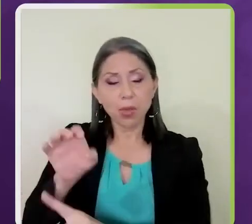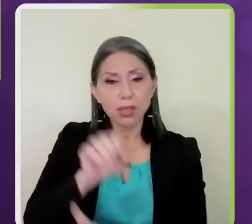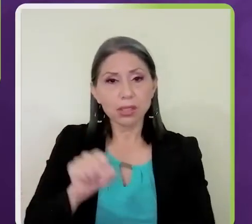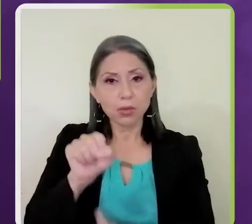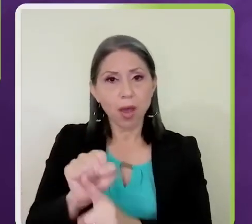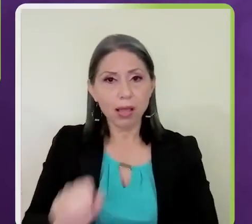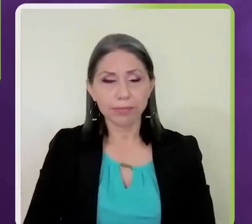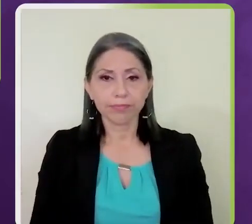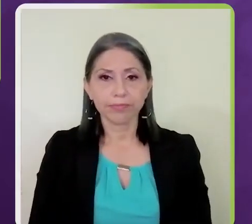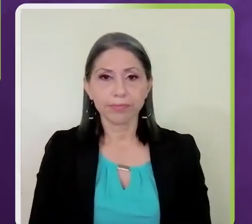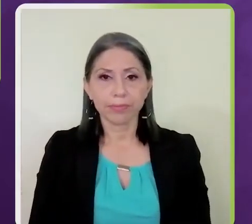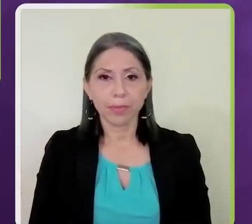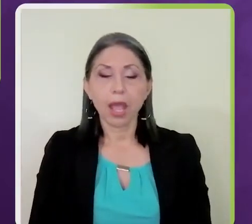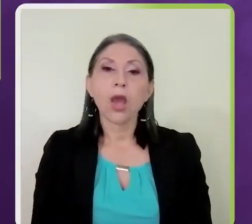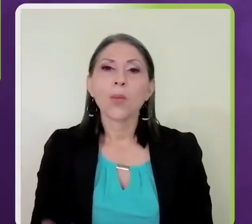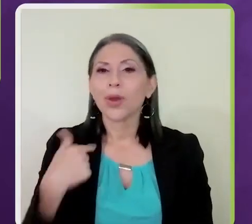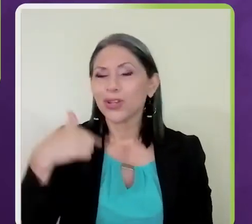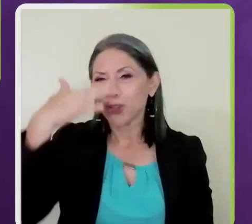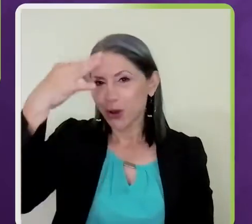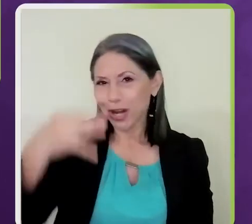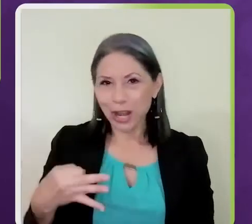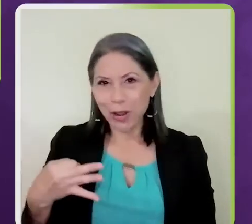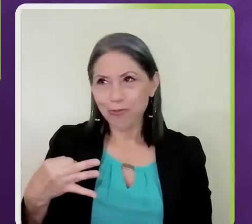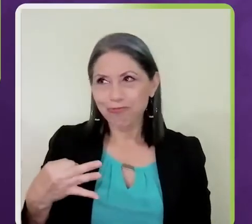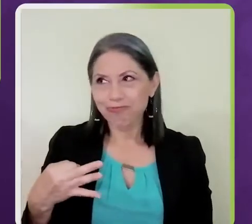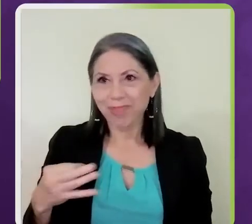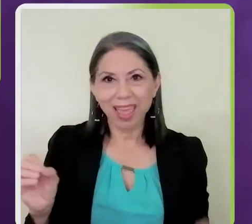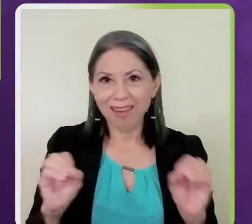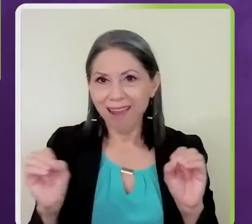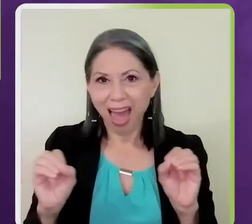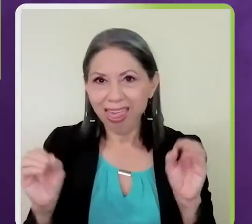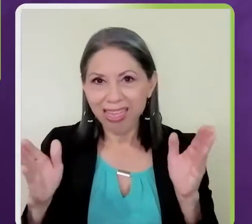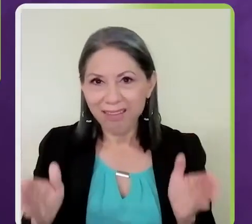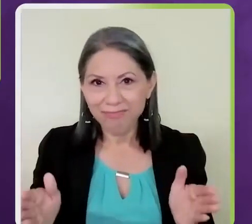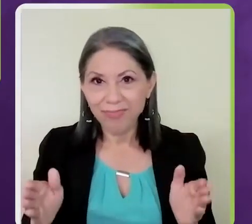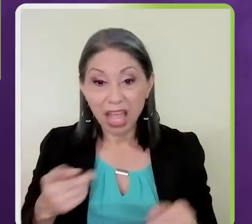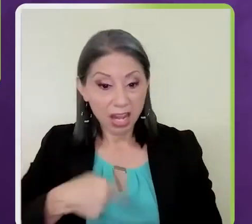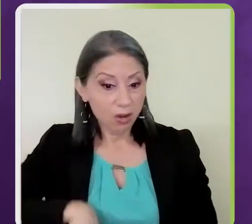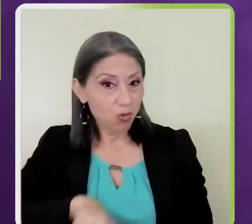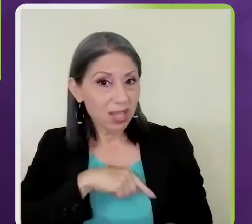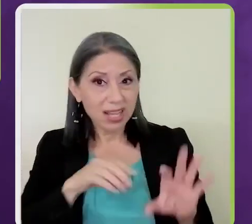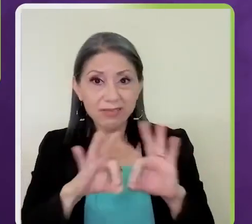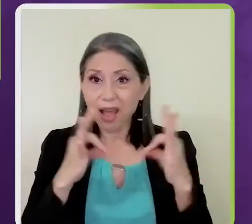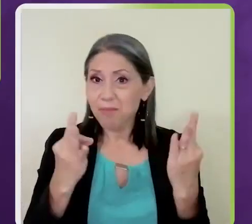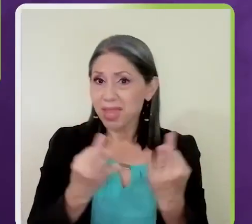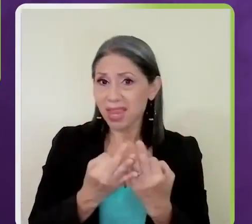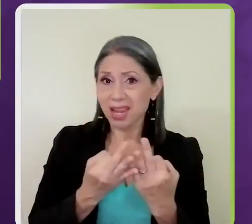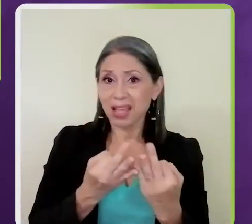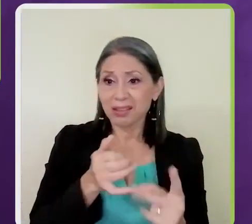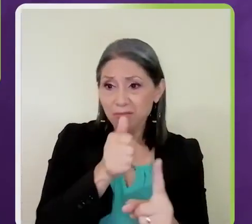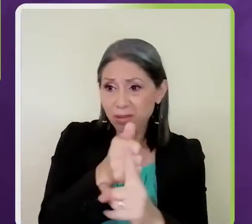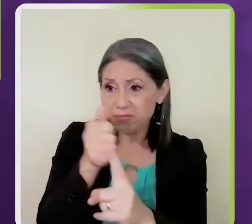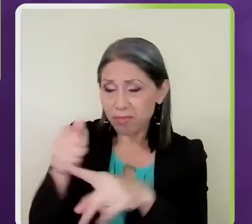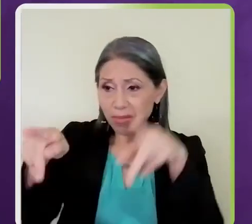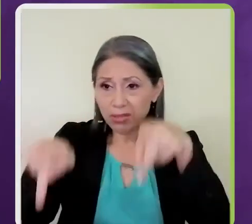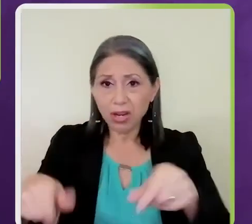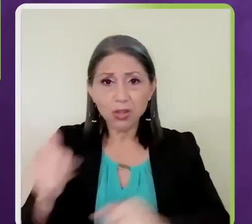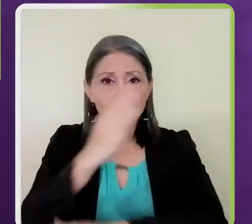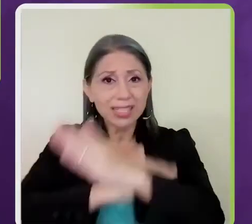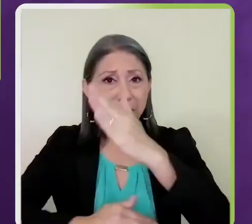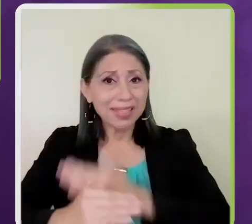hemos venido mencionando, yo creo que nadie, ni nuestras familias, ni las propias personas con discapacidad, y mucho menos